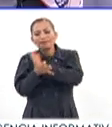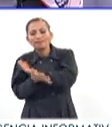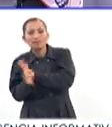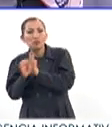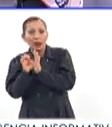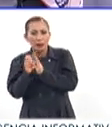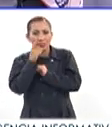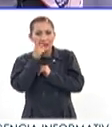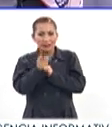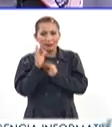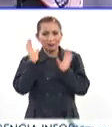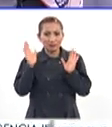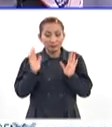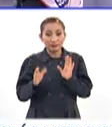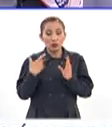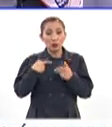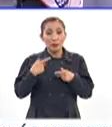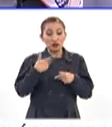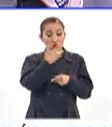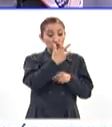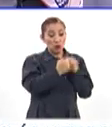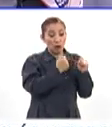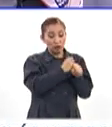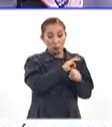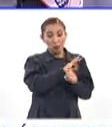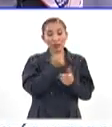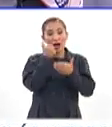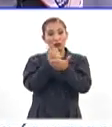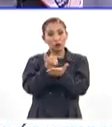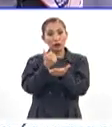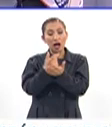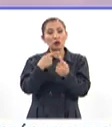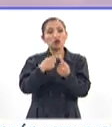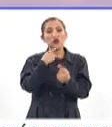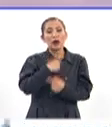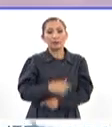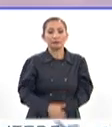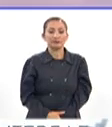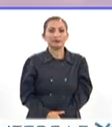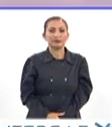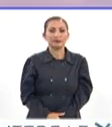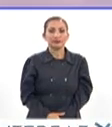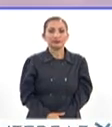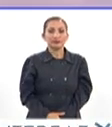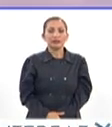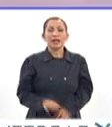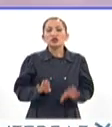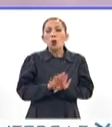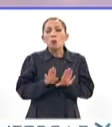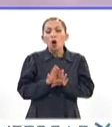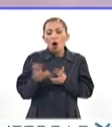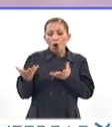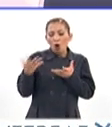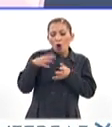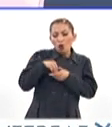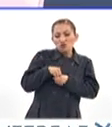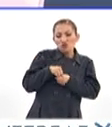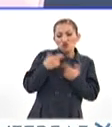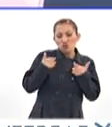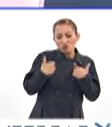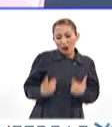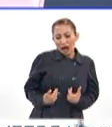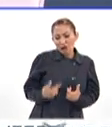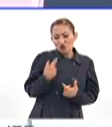Por ejemplo, esto que dices, que es maravilloso. Alguien desde los 8 años ya puede formar parte de la Cruz Roja. Sí, claro, es como integrar ese lado